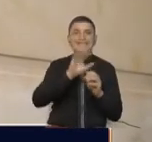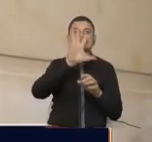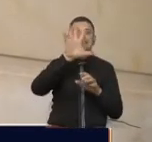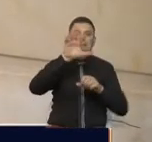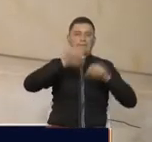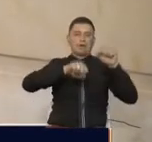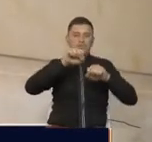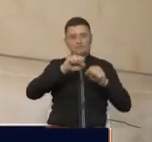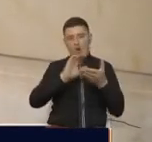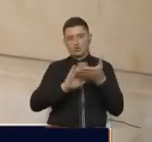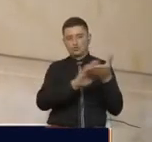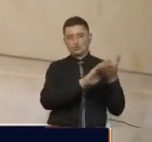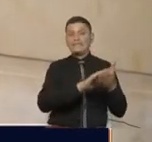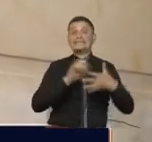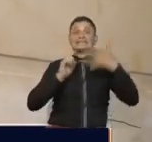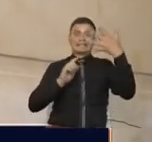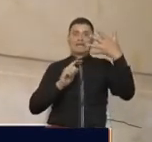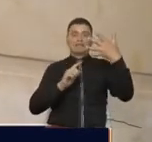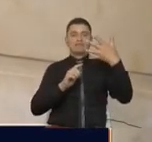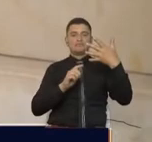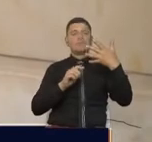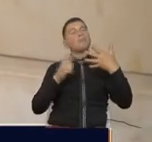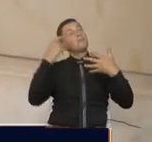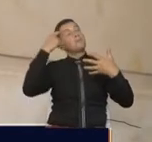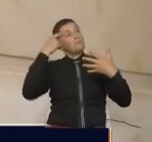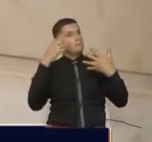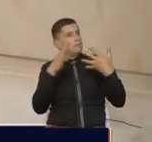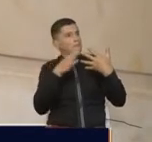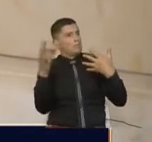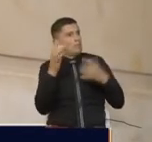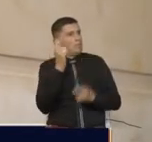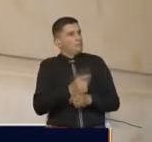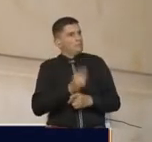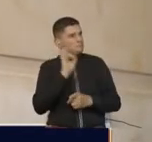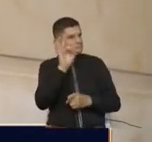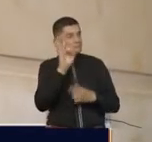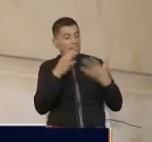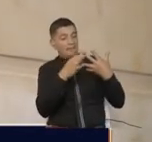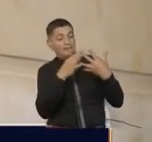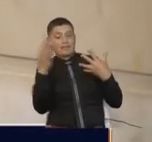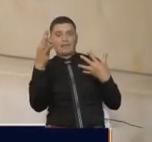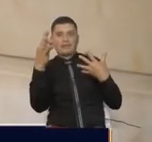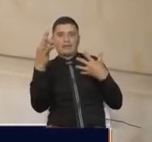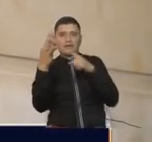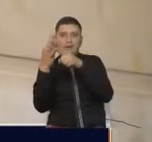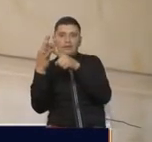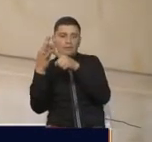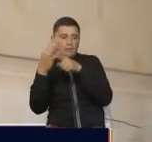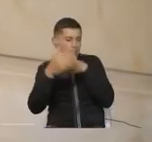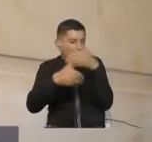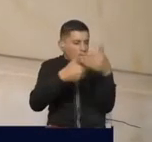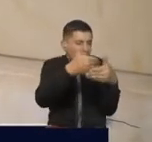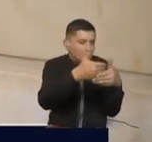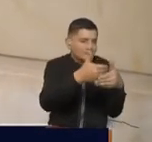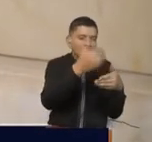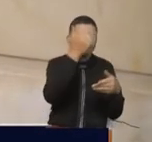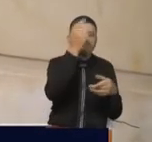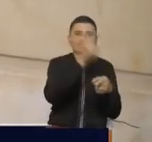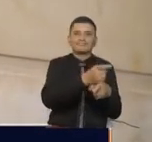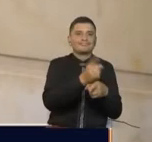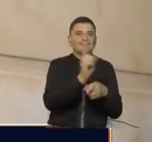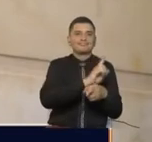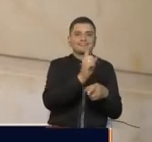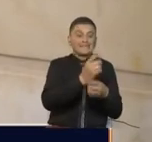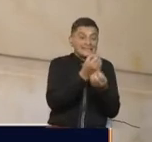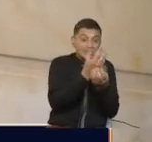año 2015. Se escogió la que se pensaba que era la más eficiente, pero se desarrollaron equivocadamente primero las soluciones